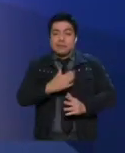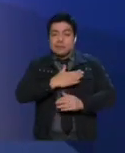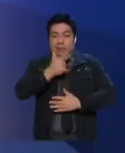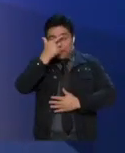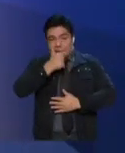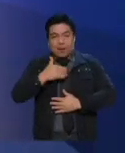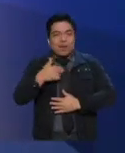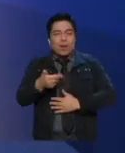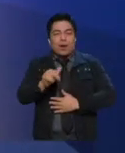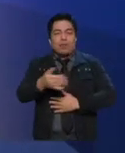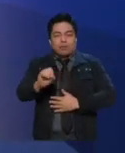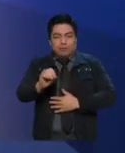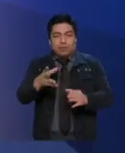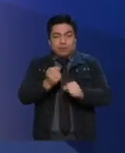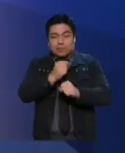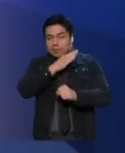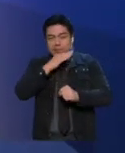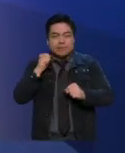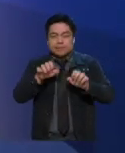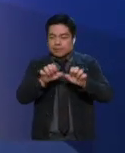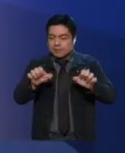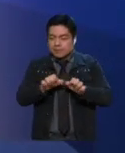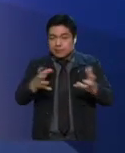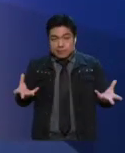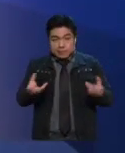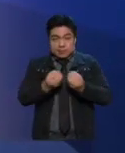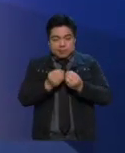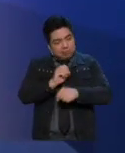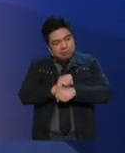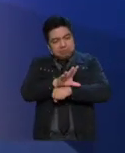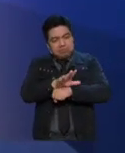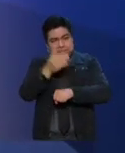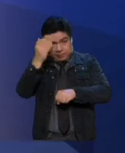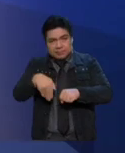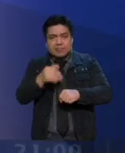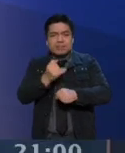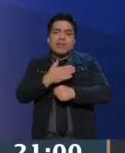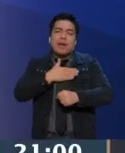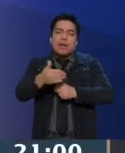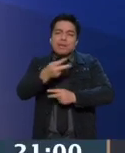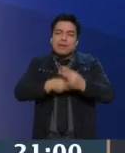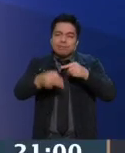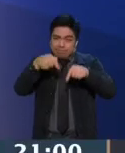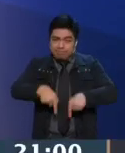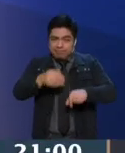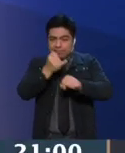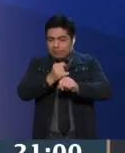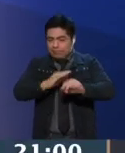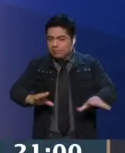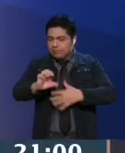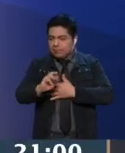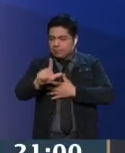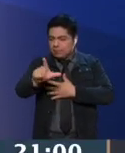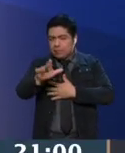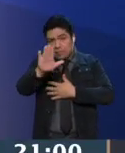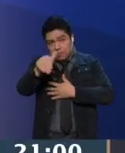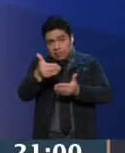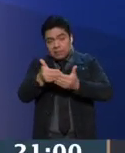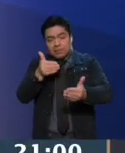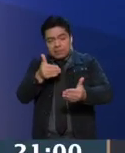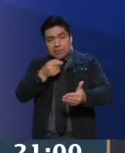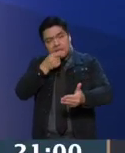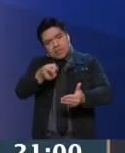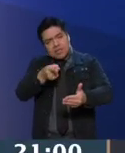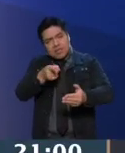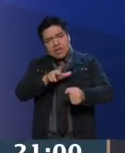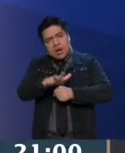buenas noches, mi nombre es Braulio Luna y en nombre de todo el equipo que hace posible esta transmisión, le doy la más cordial bienvenida a Informe Capital. Y antes de empezar con la información, quiero